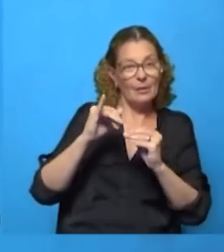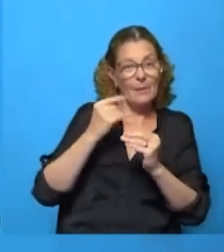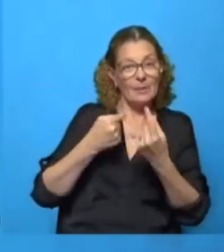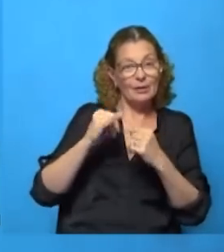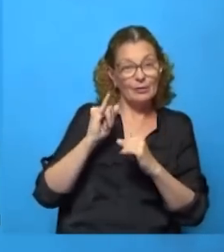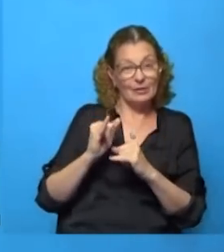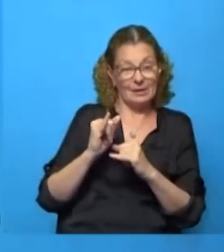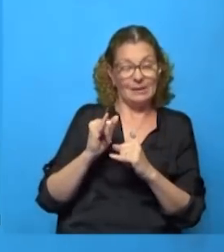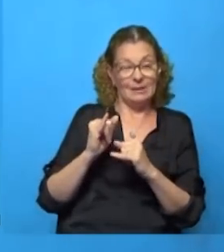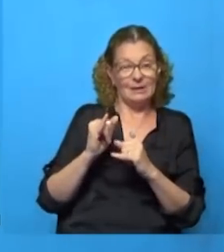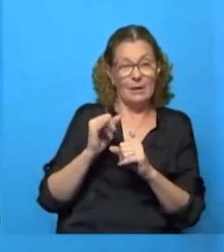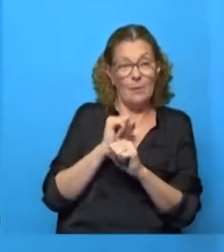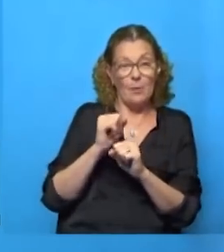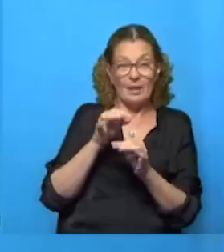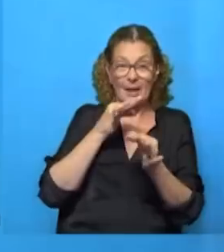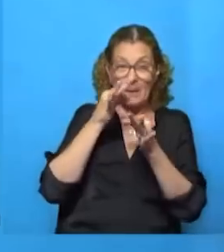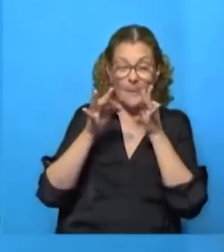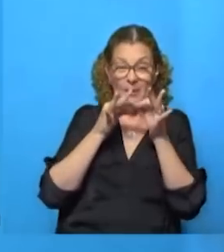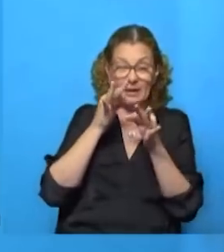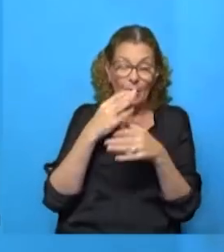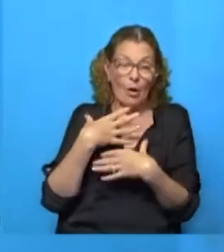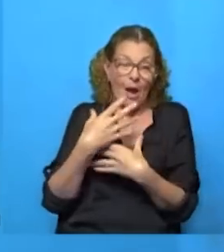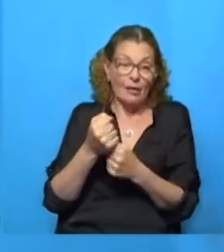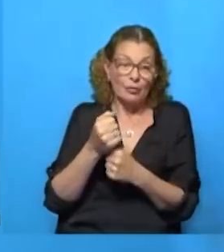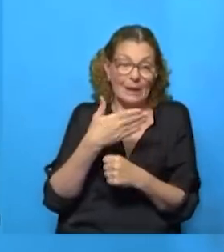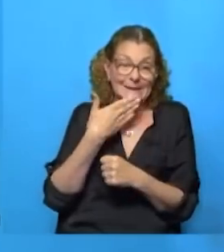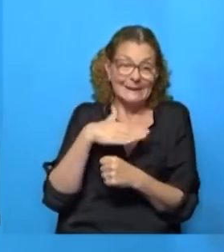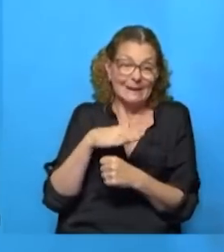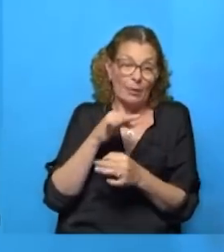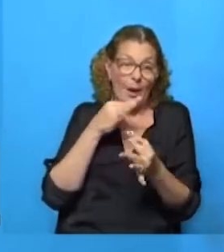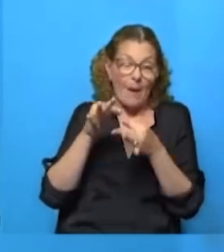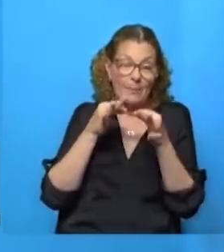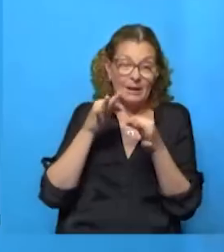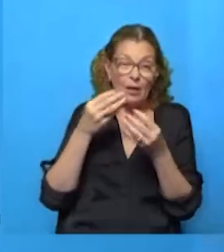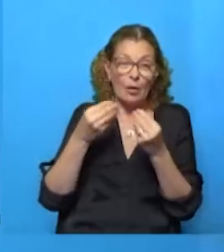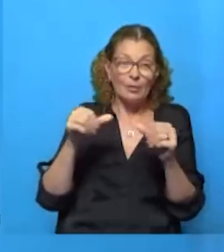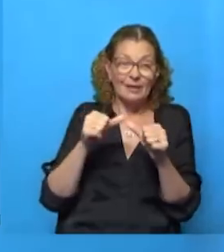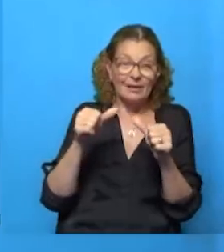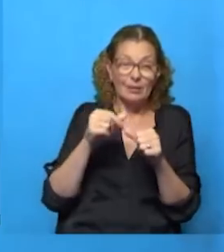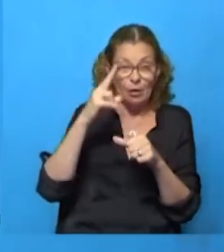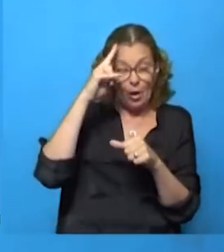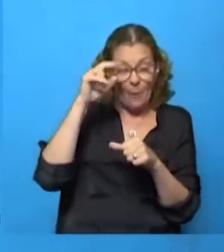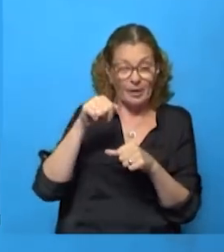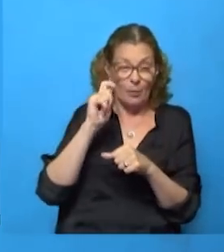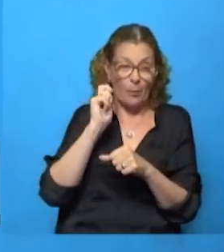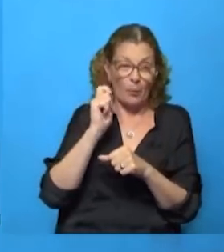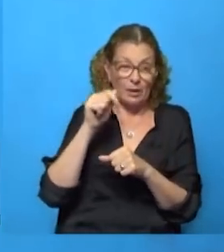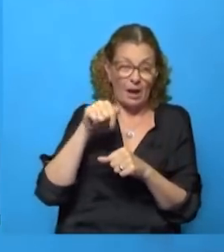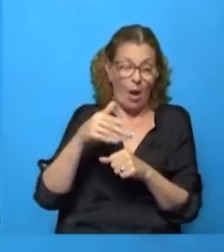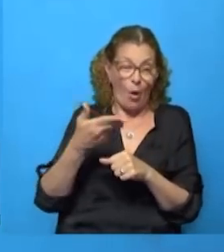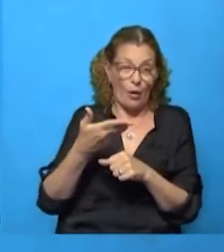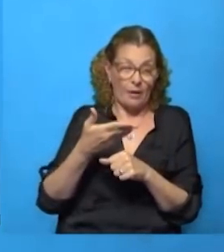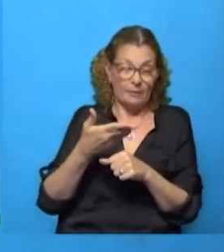que sin embargo pueden explicar o ayudan a explicar un poco Cómo es que se está comportando la opinión pública en este